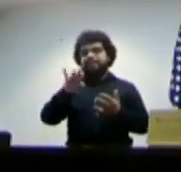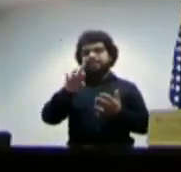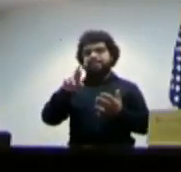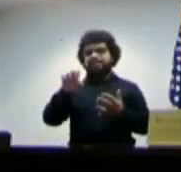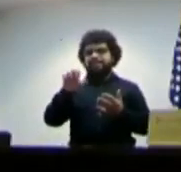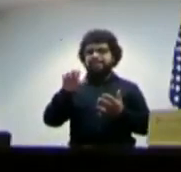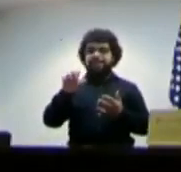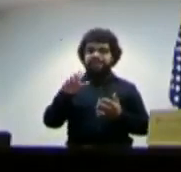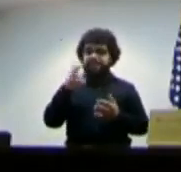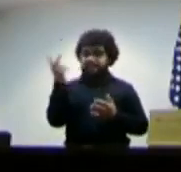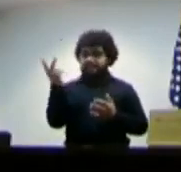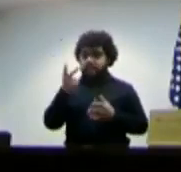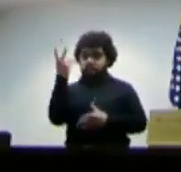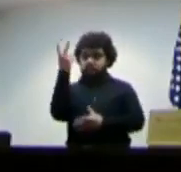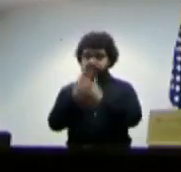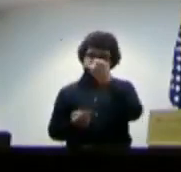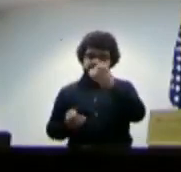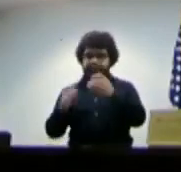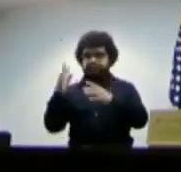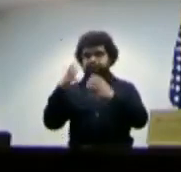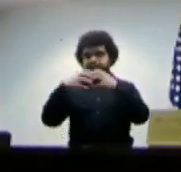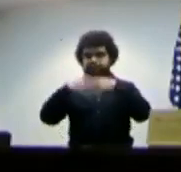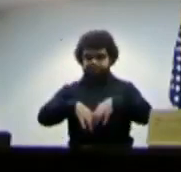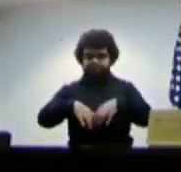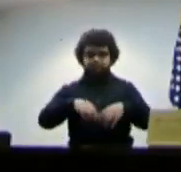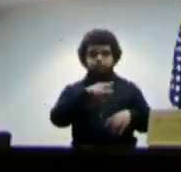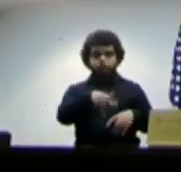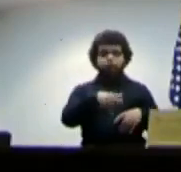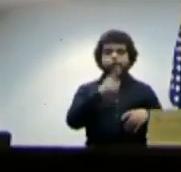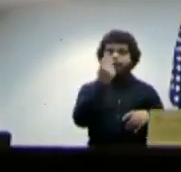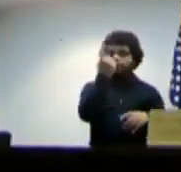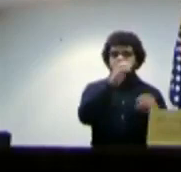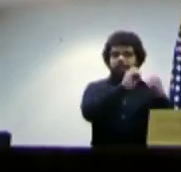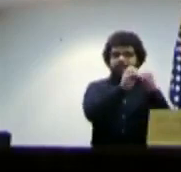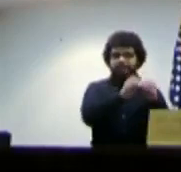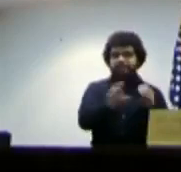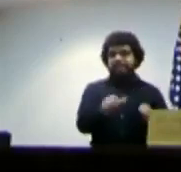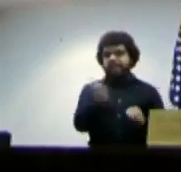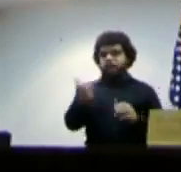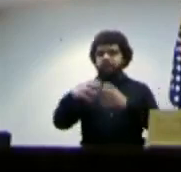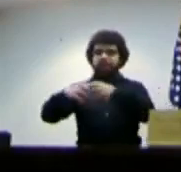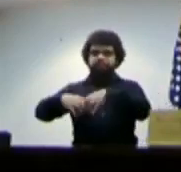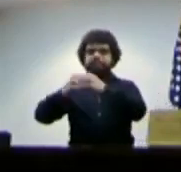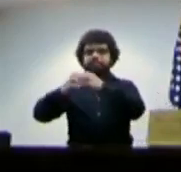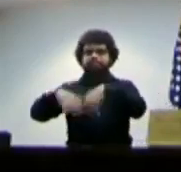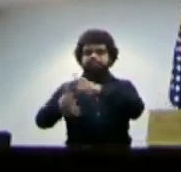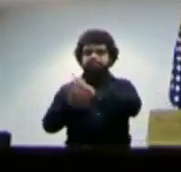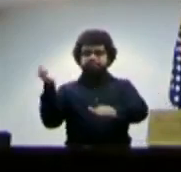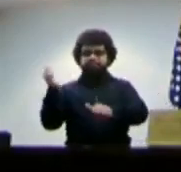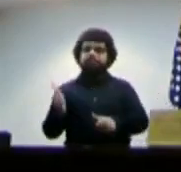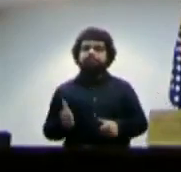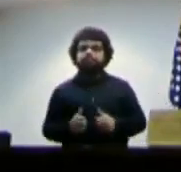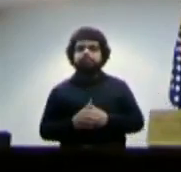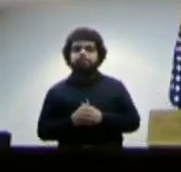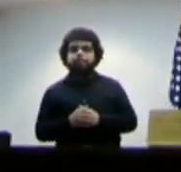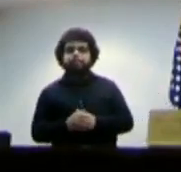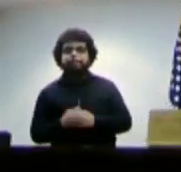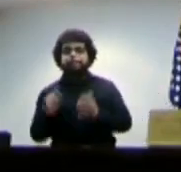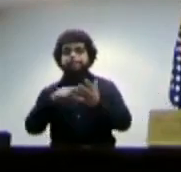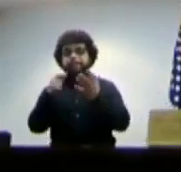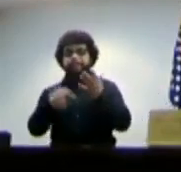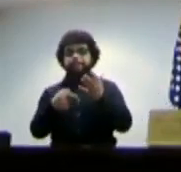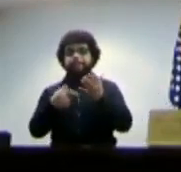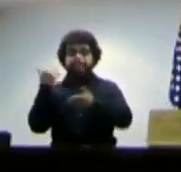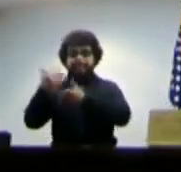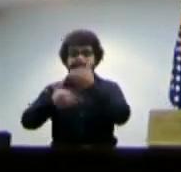programada y la otra salió forzada. En Costa Azul teníamos la unidad número 5 en servicio. El ciclo combinado